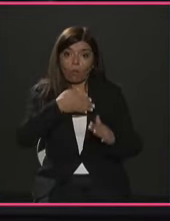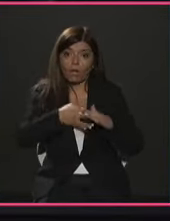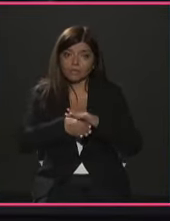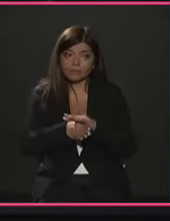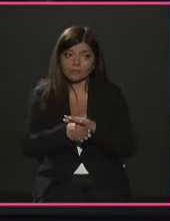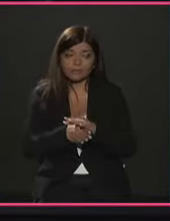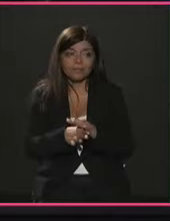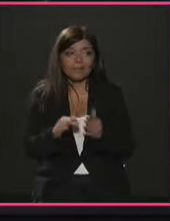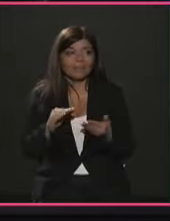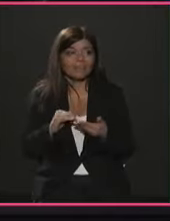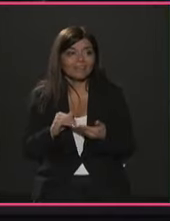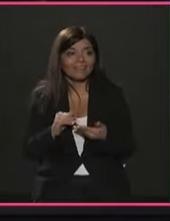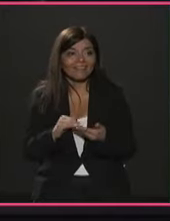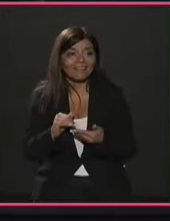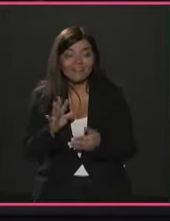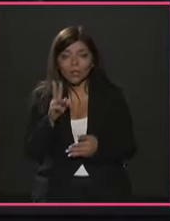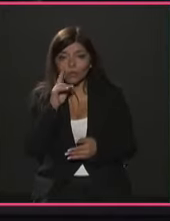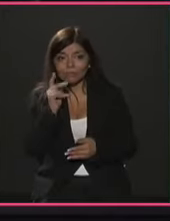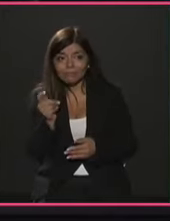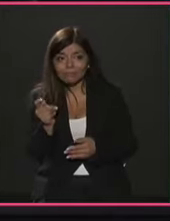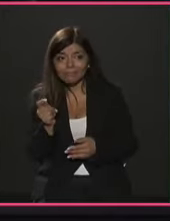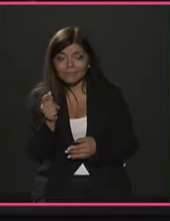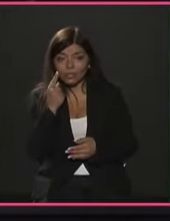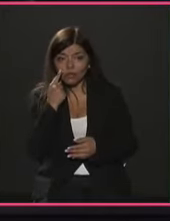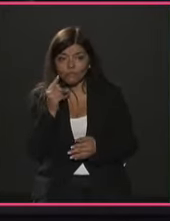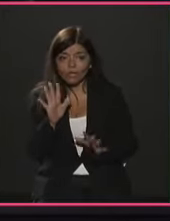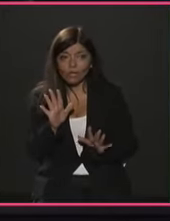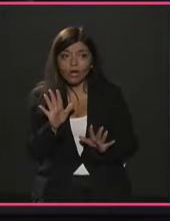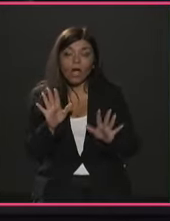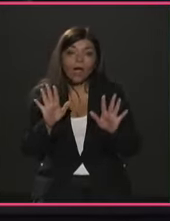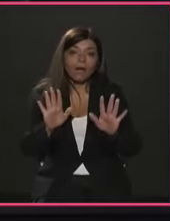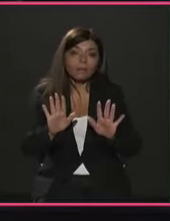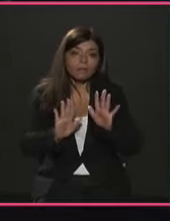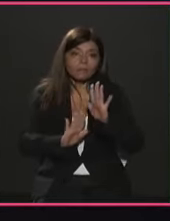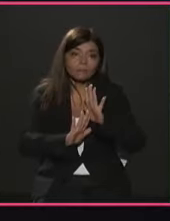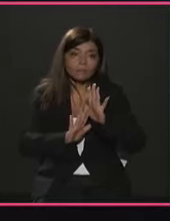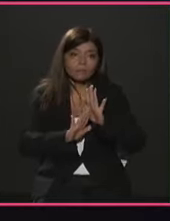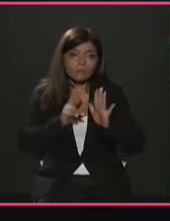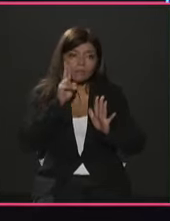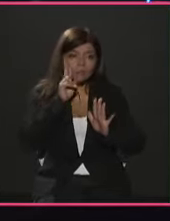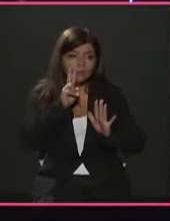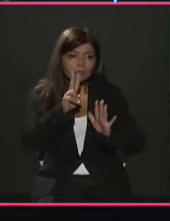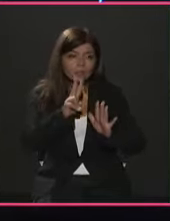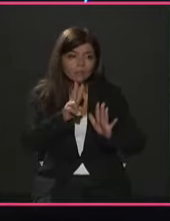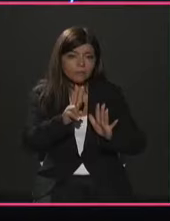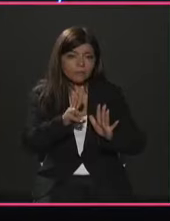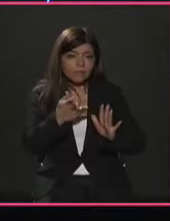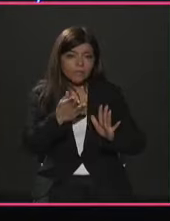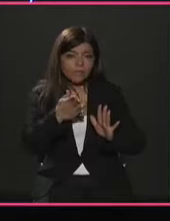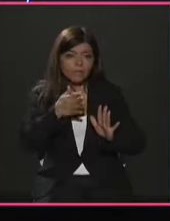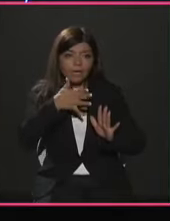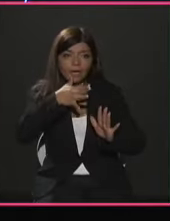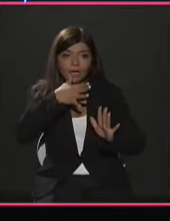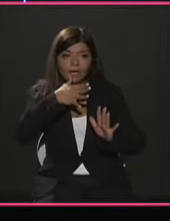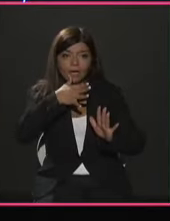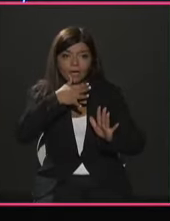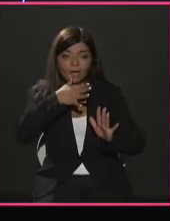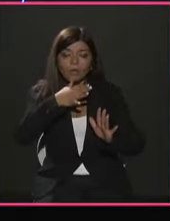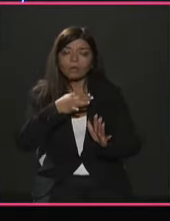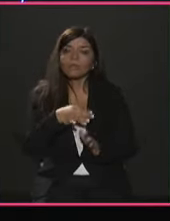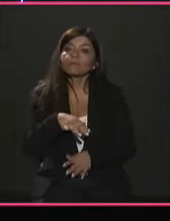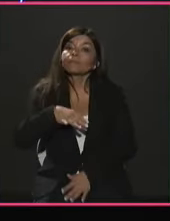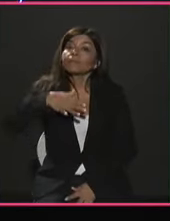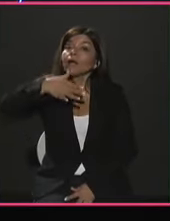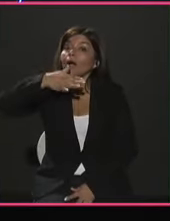entonces Disculpen no no veía quizás tengo que ver aquí agua la agua es